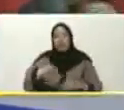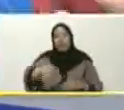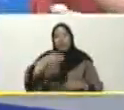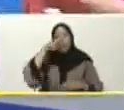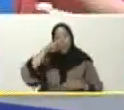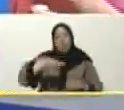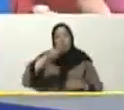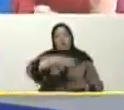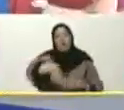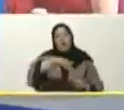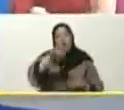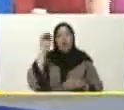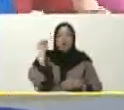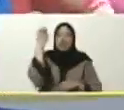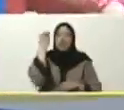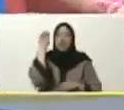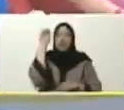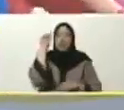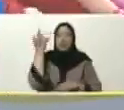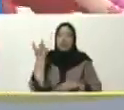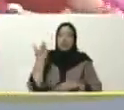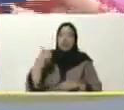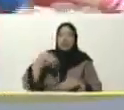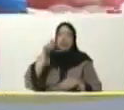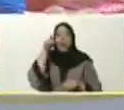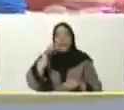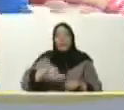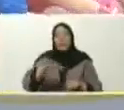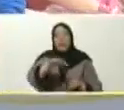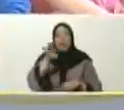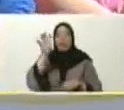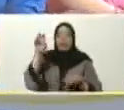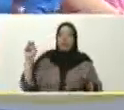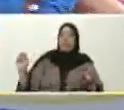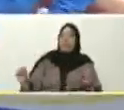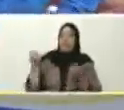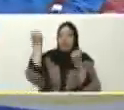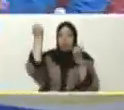las generaciones del futuro. Ahí les dejo la patria en victoria.